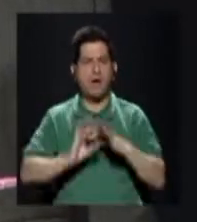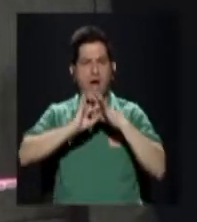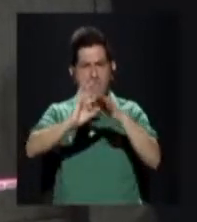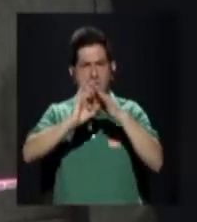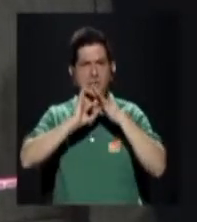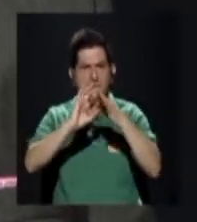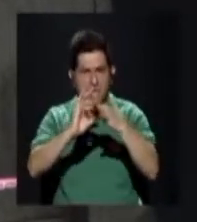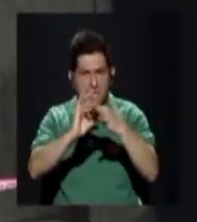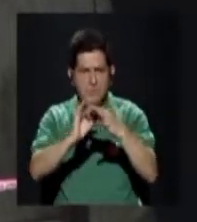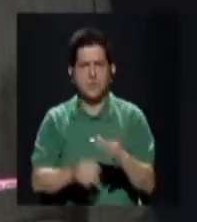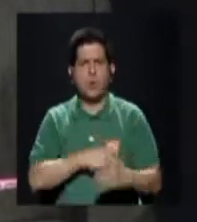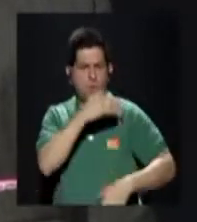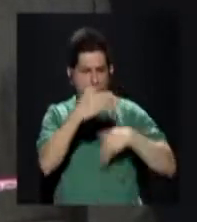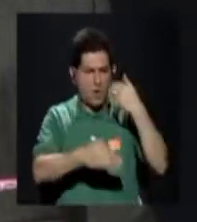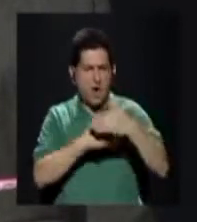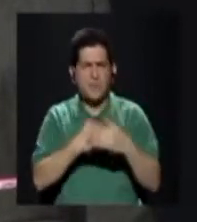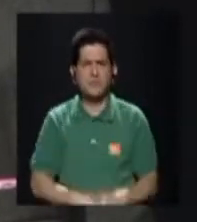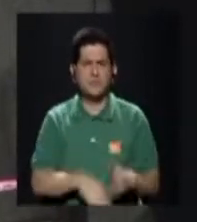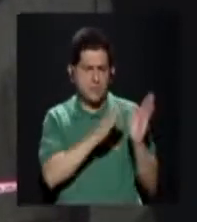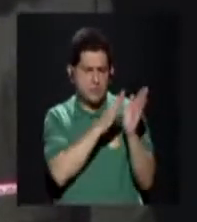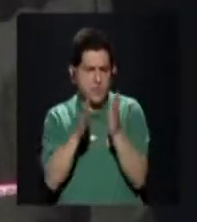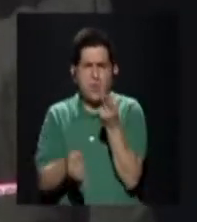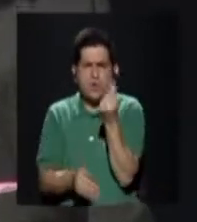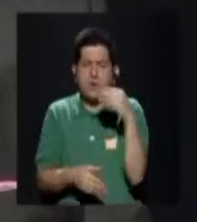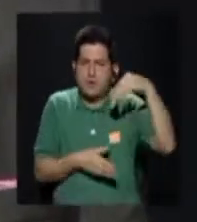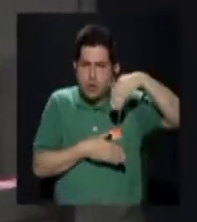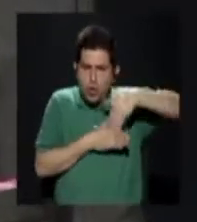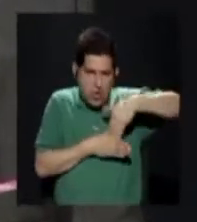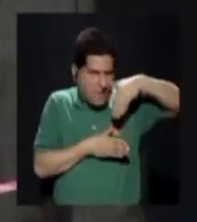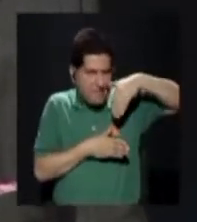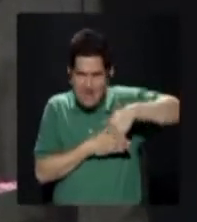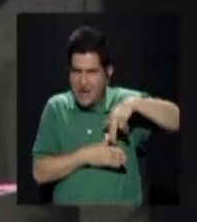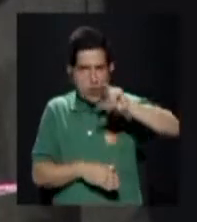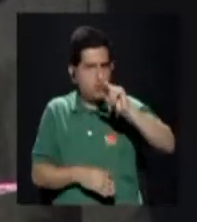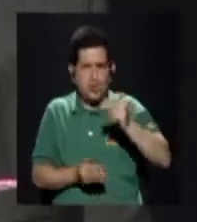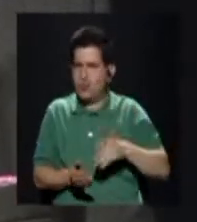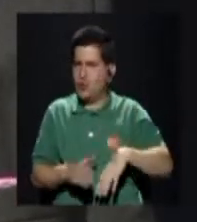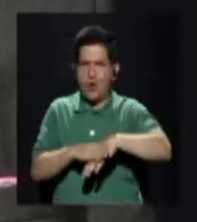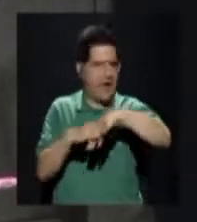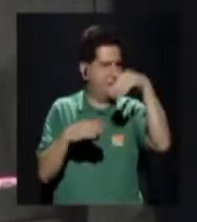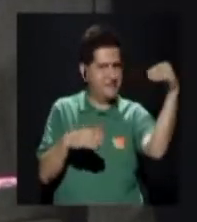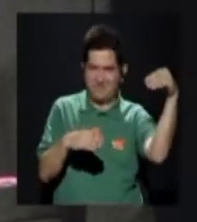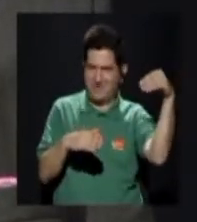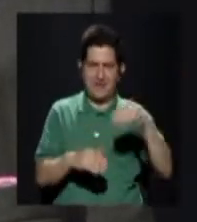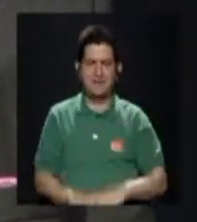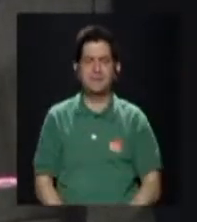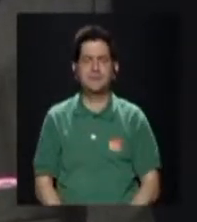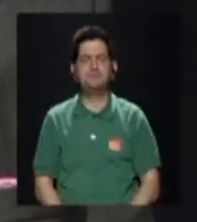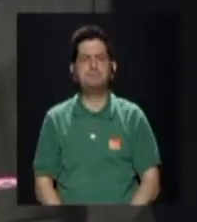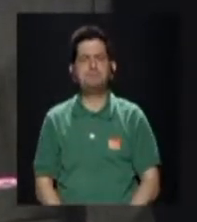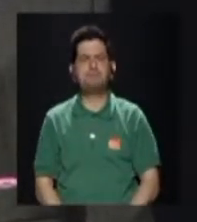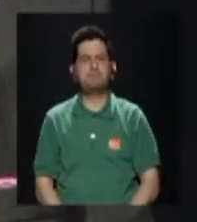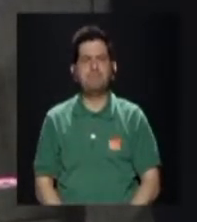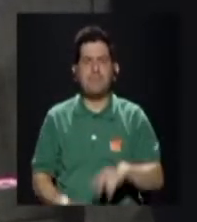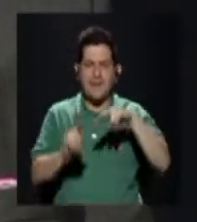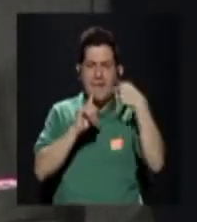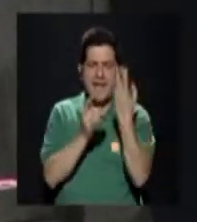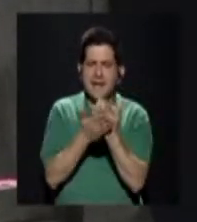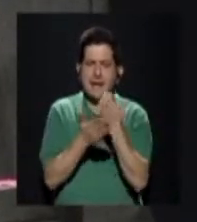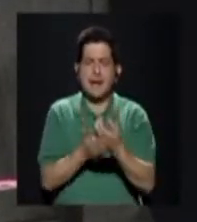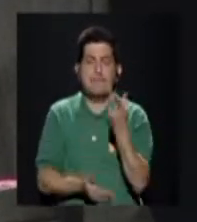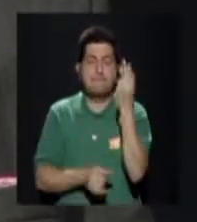a los procesos de formación de precios internos, no tanto los externos, porque desde el punto de vista económico los